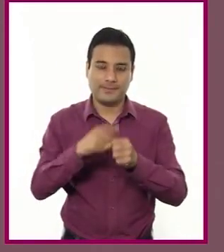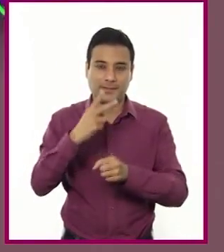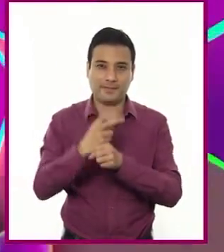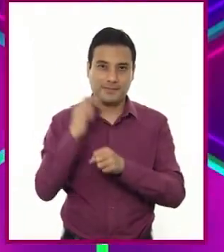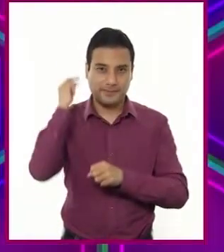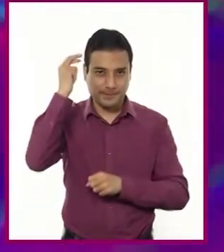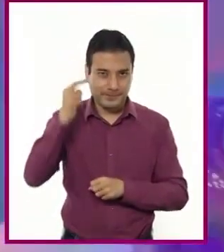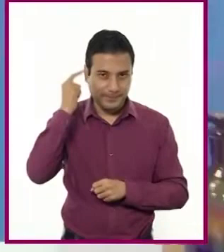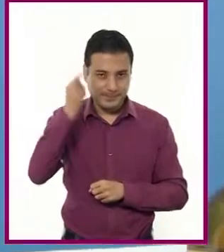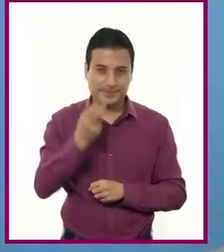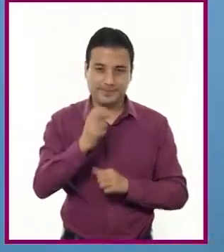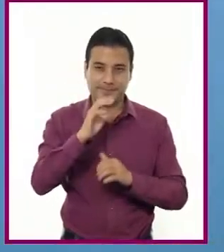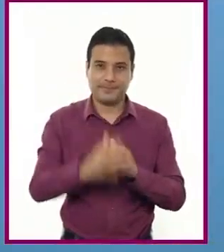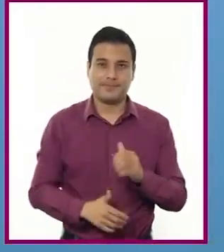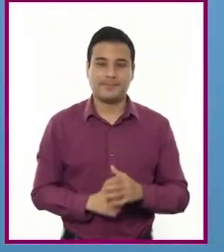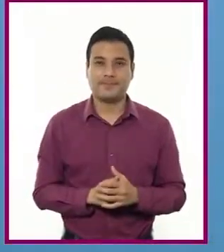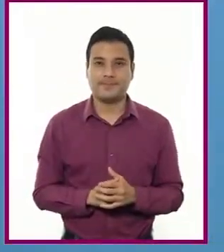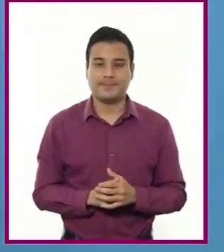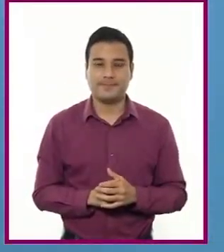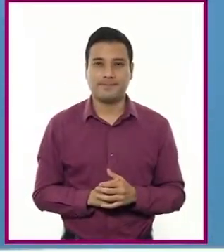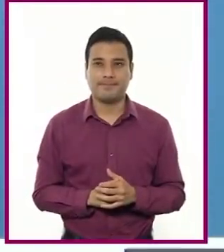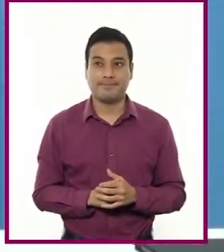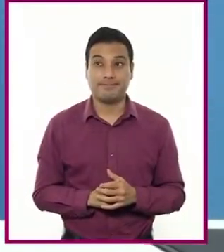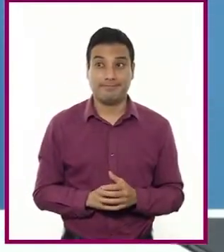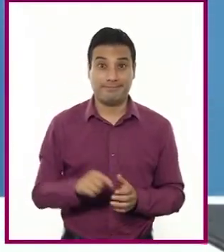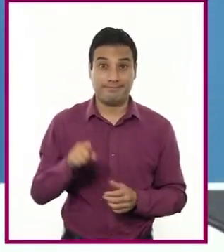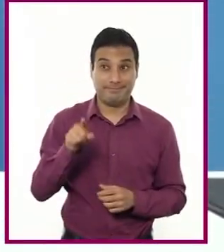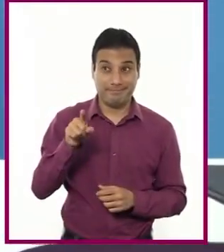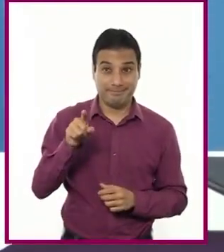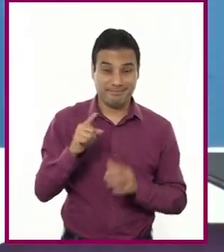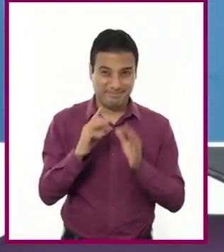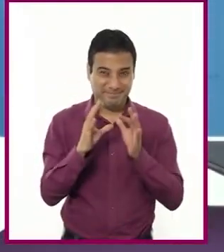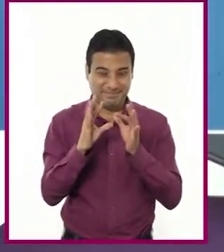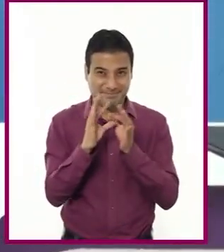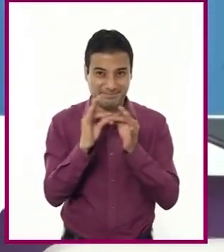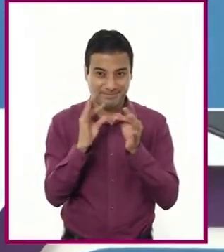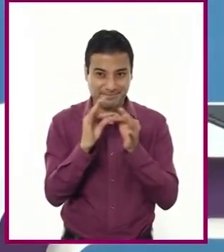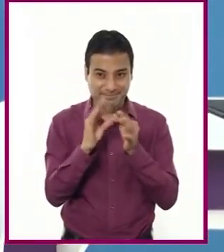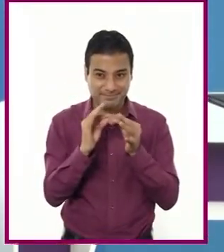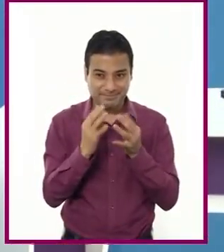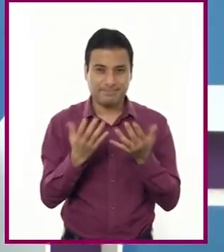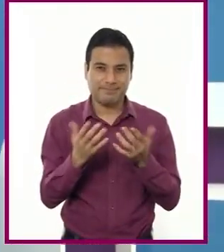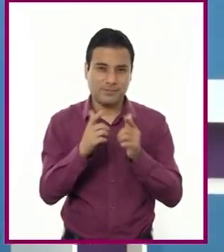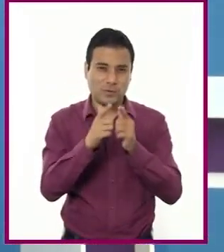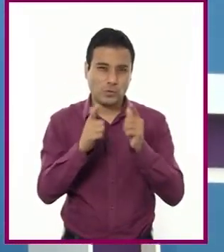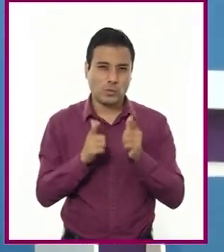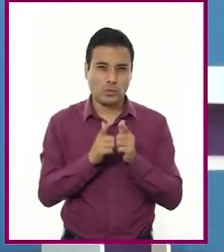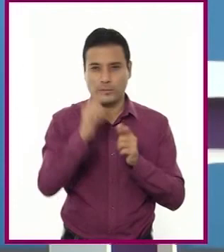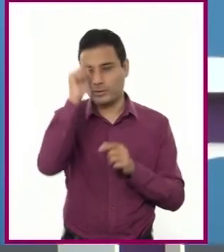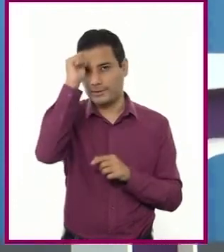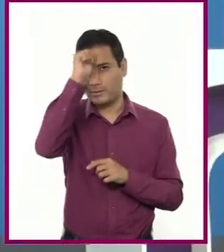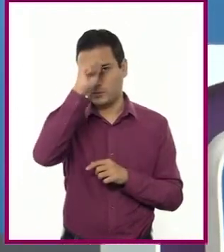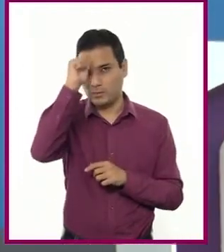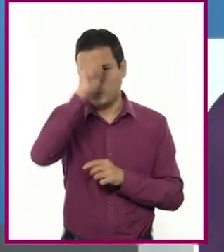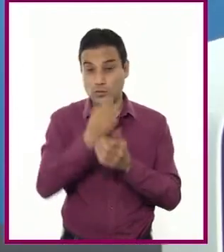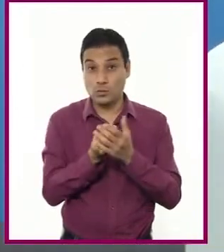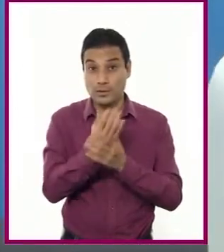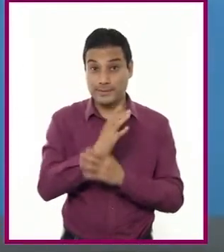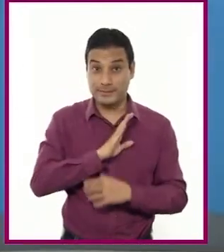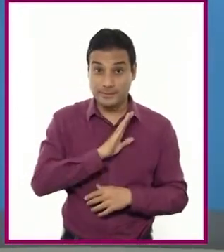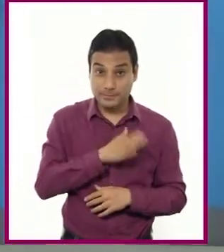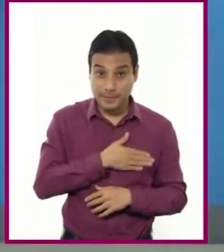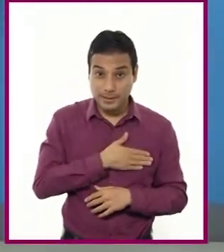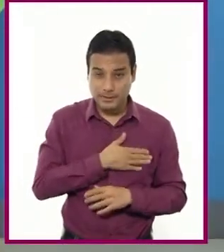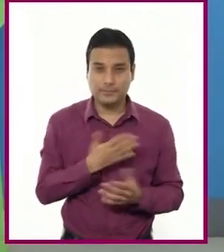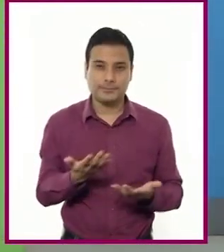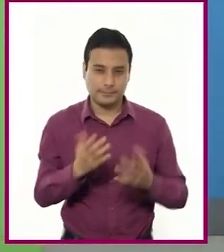tan! Con base en lo que vimos y escuchamos, sabemos que las órdenes religiosas en Nueva España dejaron huella